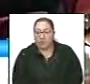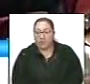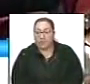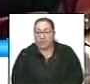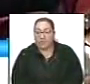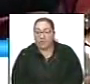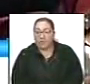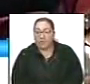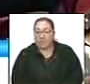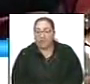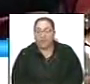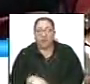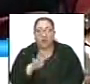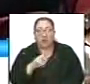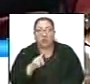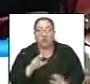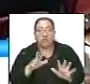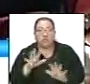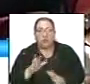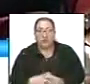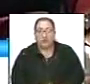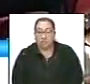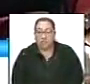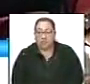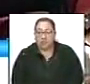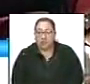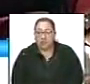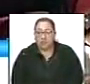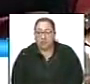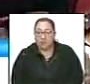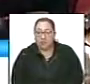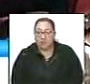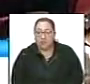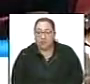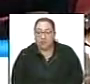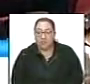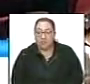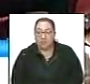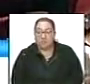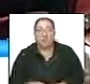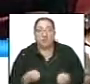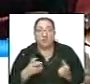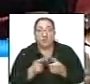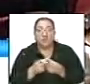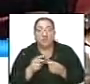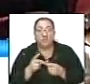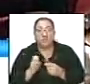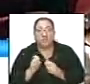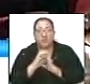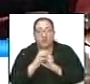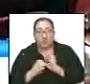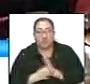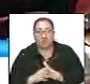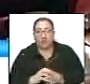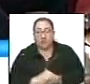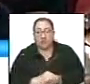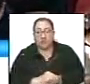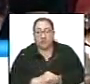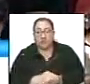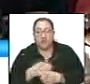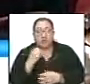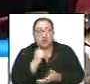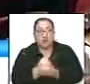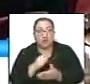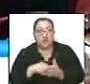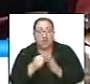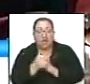debate del 4185. Solamente está un mediodía. En la sesión de la Comisión de Constitución se ha aprobado